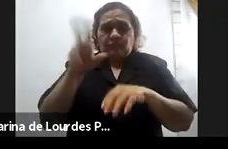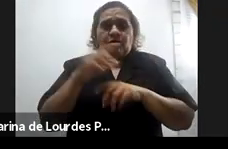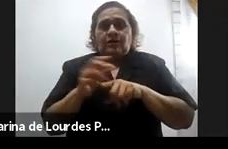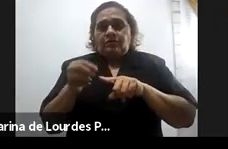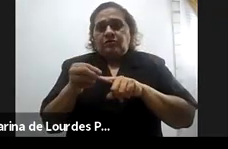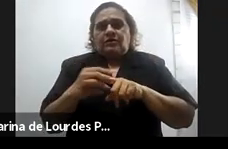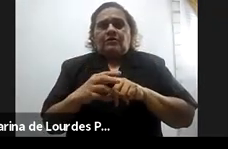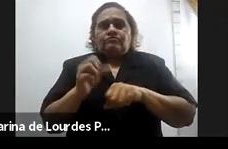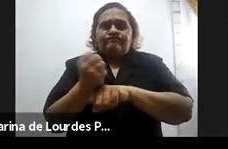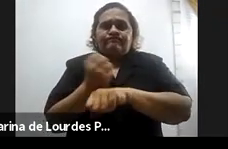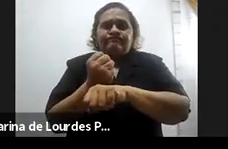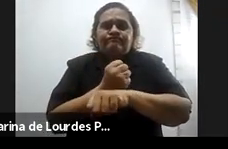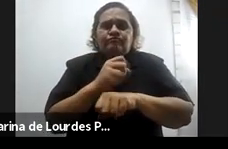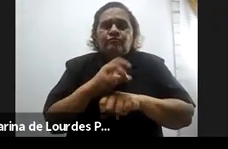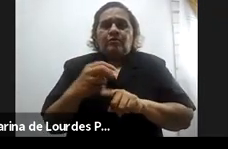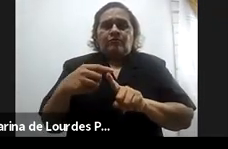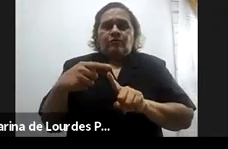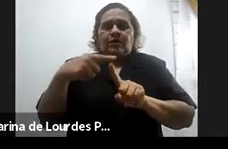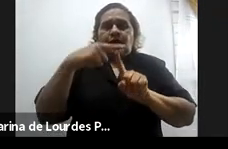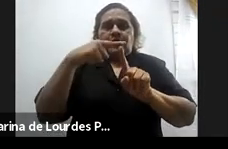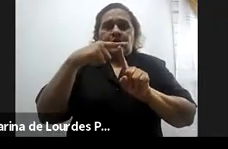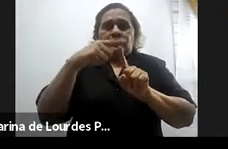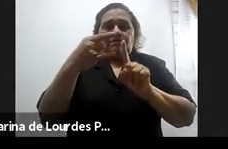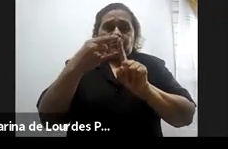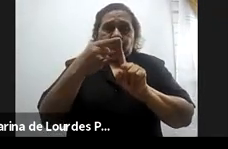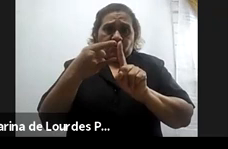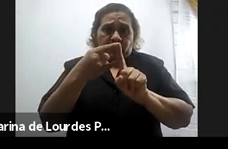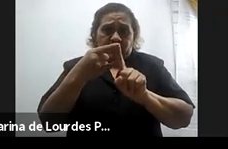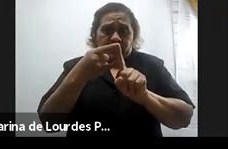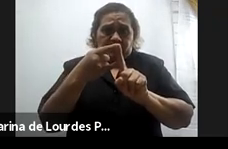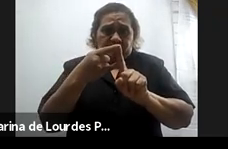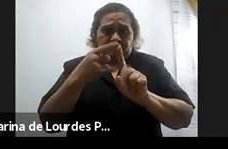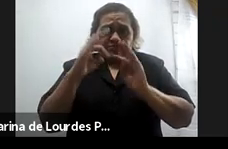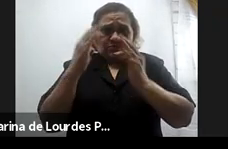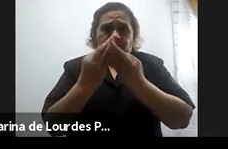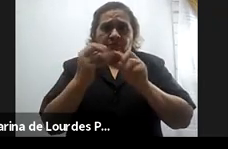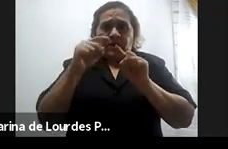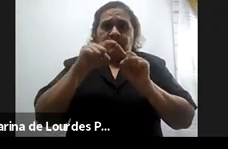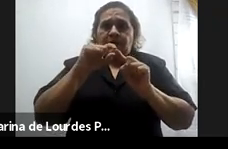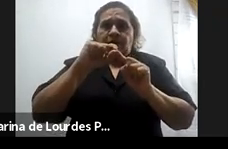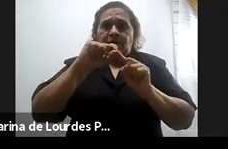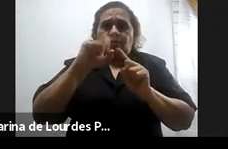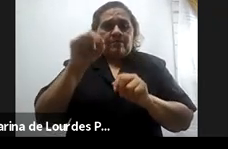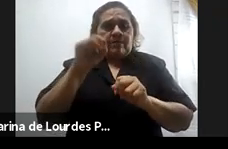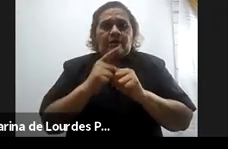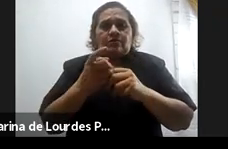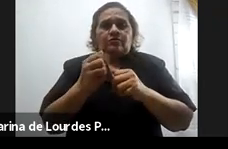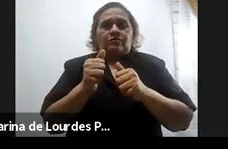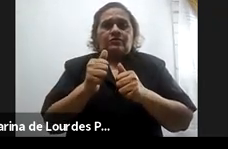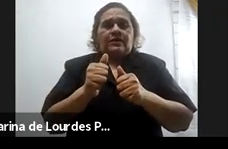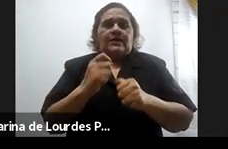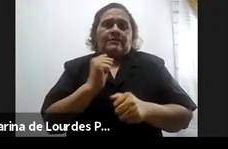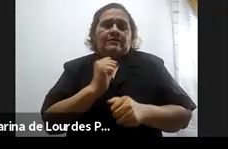suaves. Forma recta o cuadrada, esto lo repetimos porque es bien, bien importante para que no se entierren luego en los